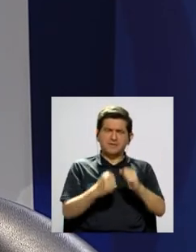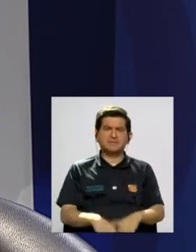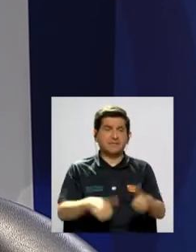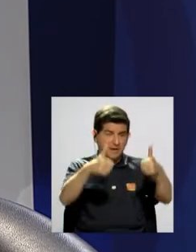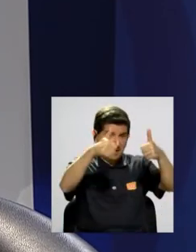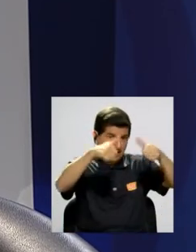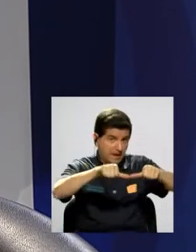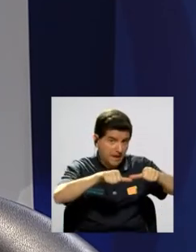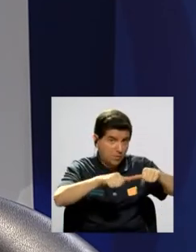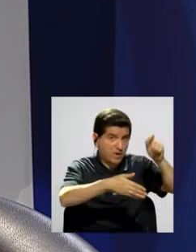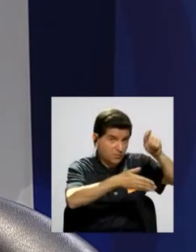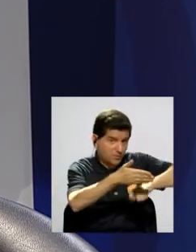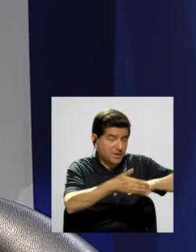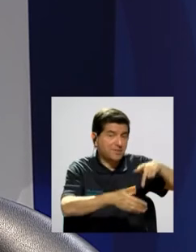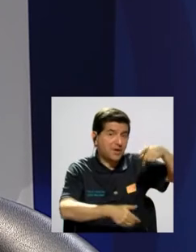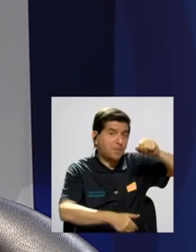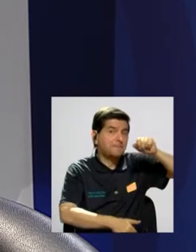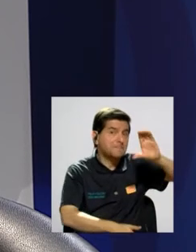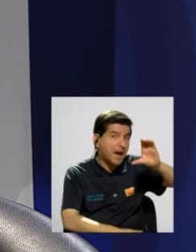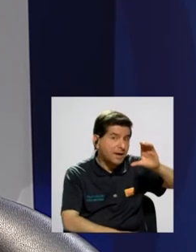acuerdo firmado con el PAC,